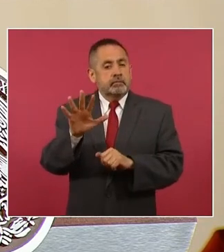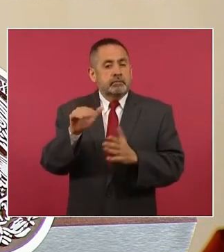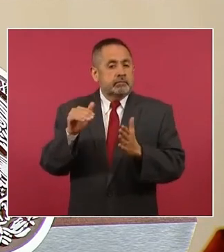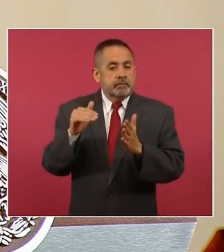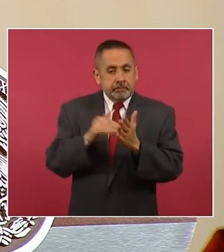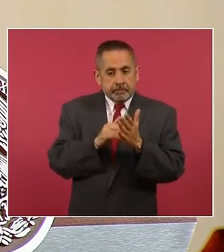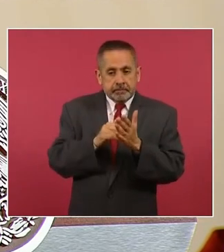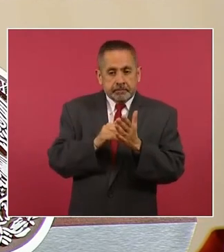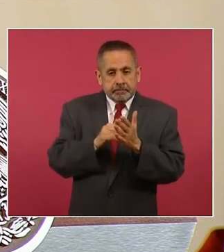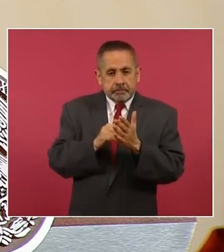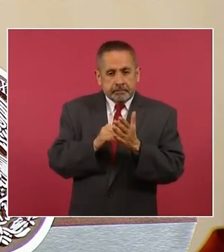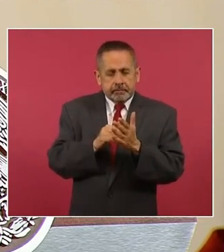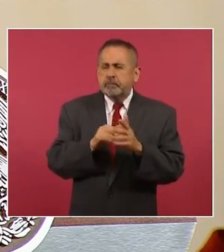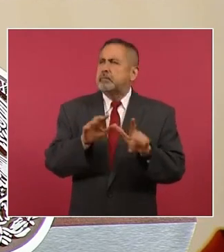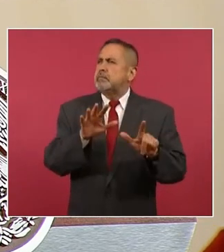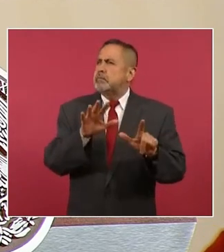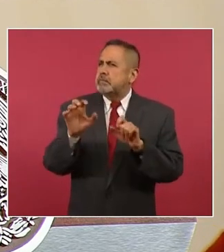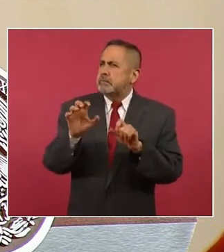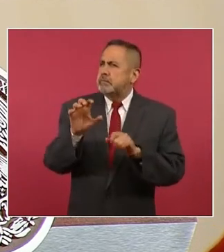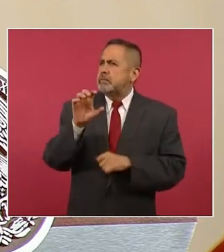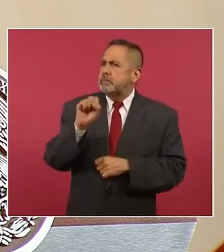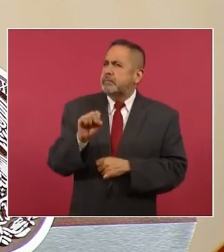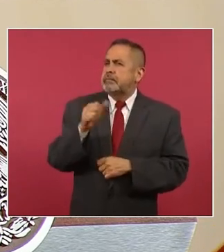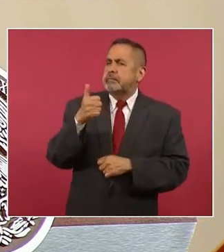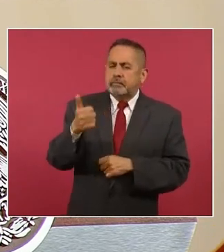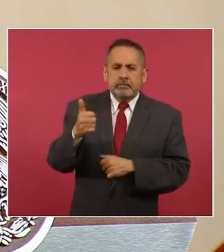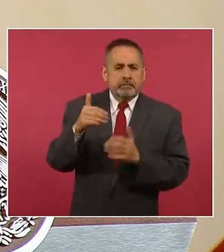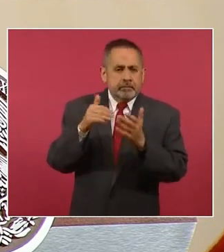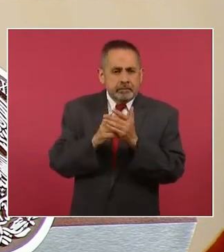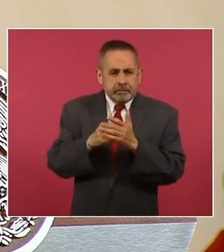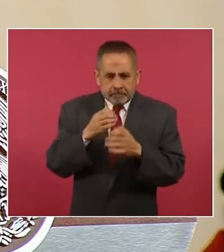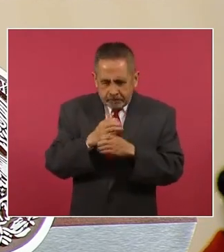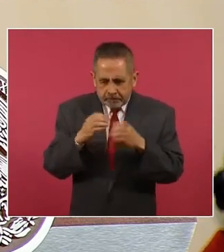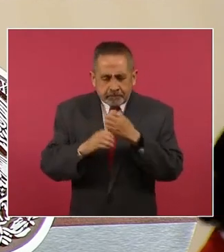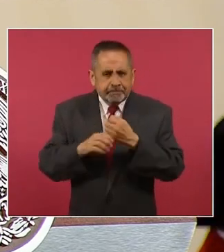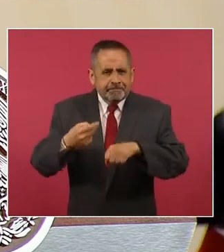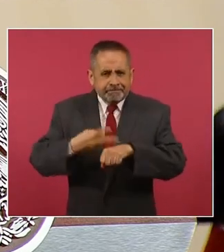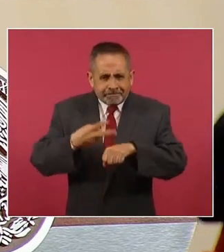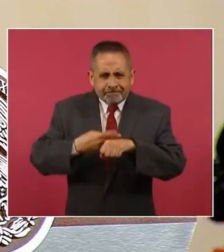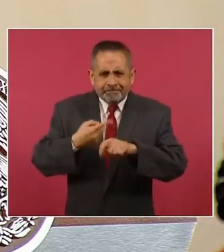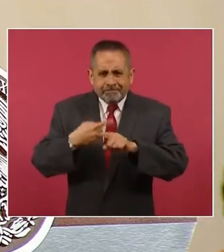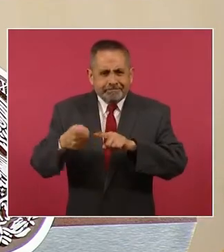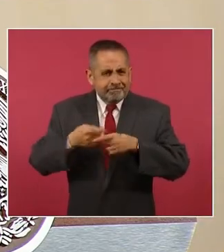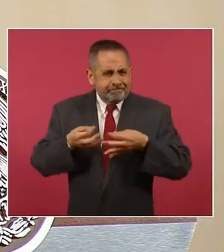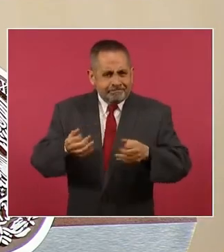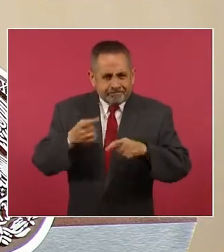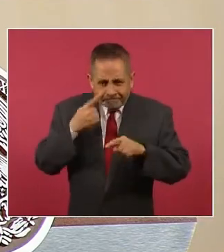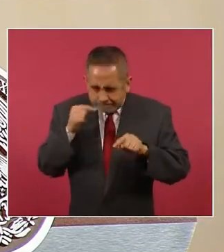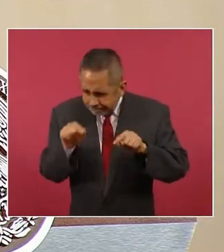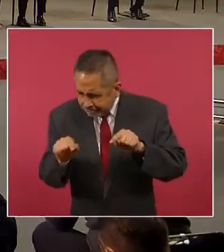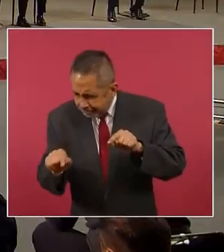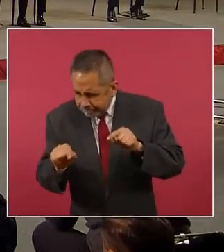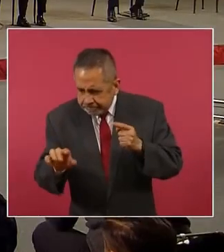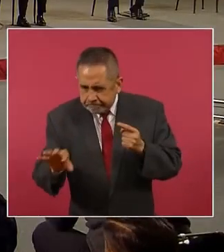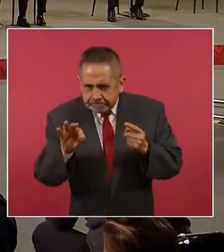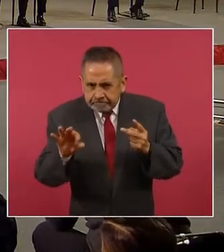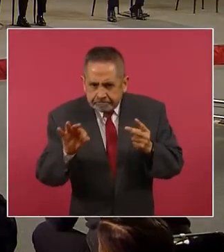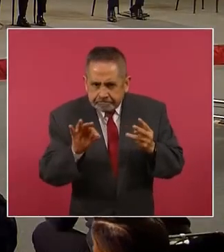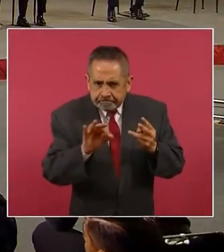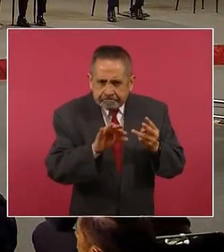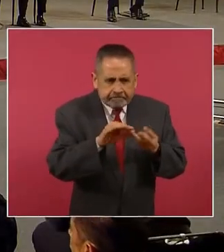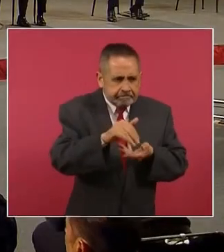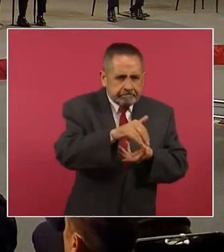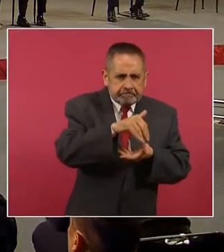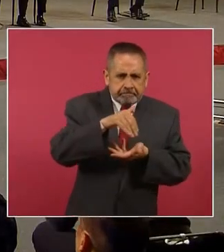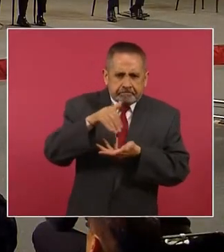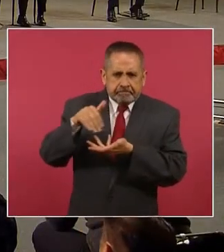755.000 o de 766.000 fragmentos de cerámica, que nos dan importante